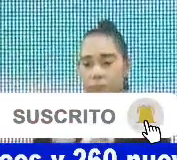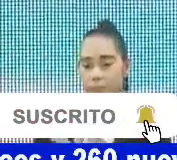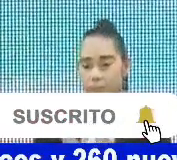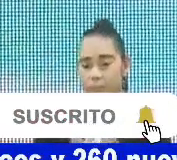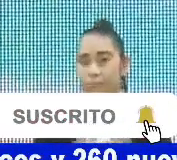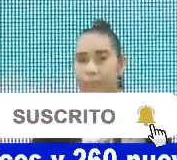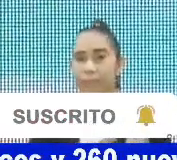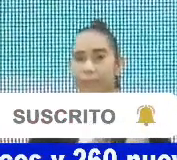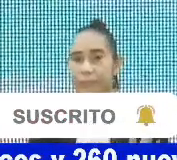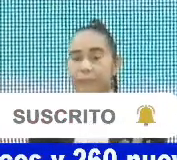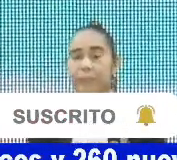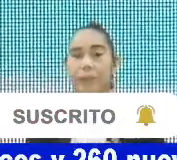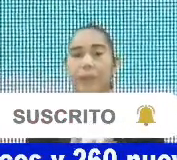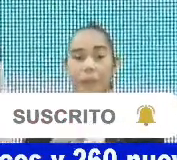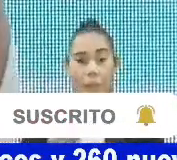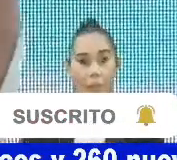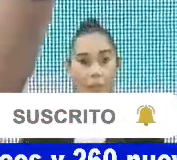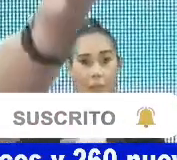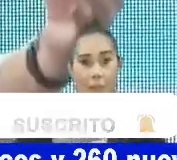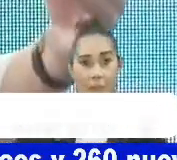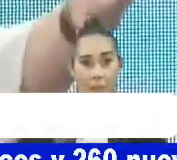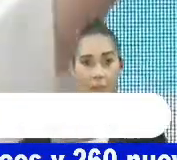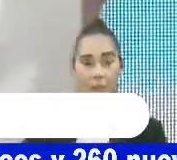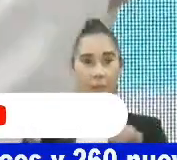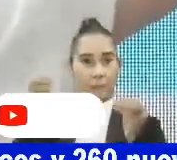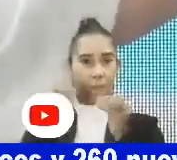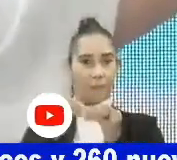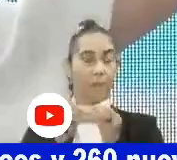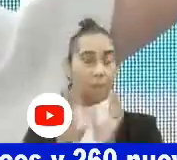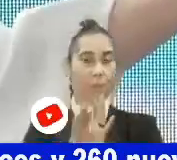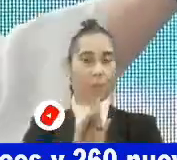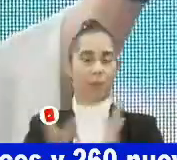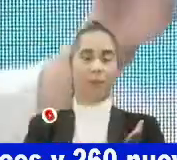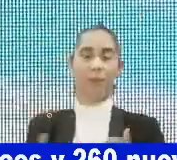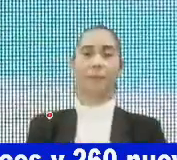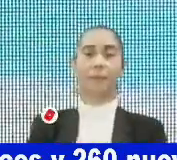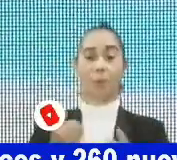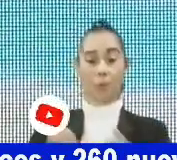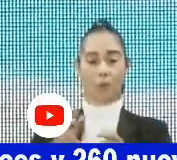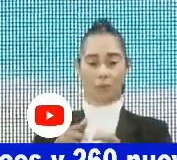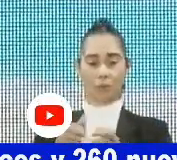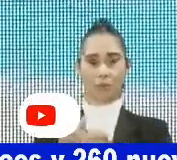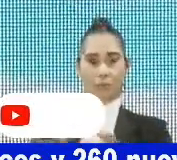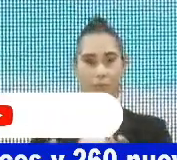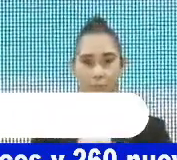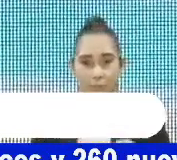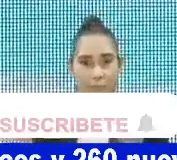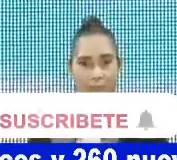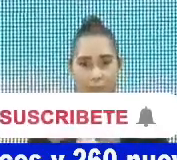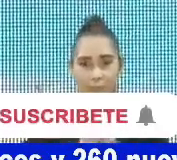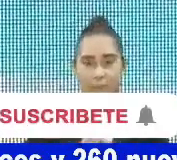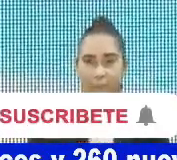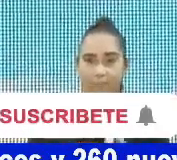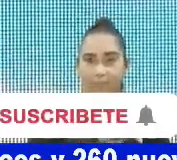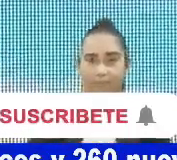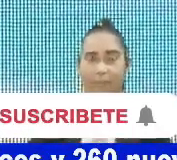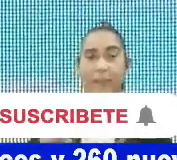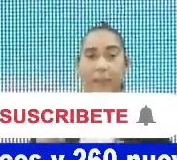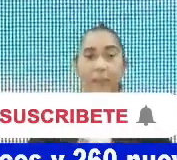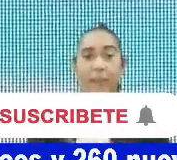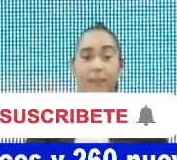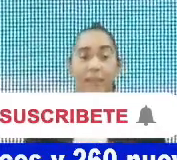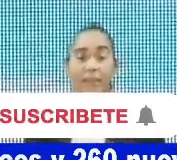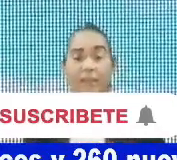organizacional, porque han aumentado el alcance, un ejemplo con el que estamos inaugurando hoy, y están